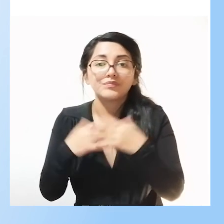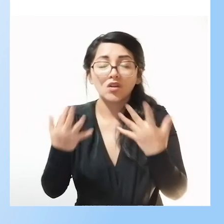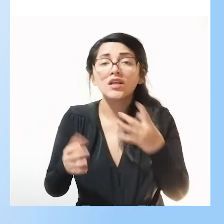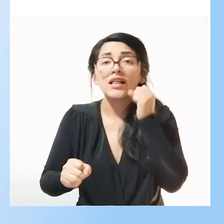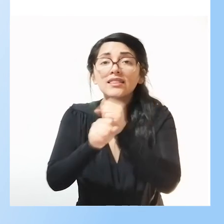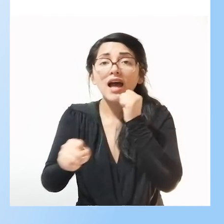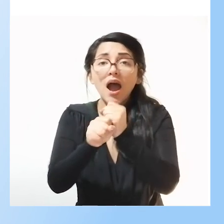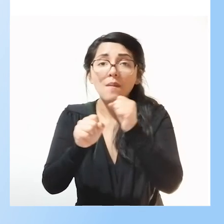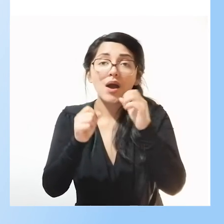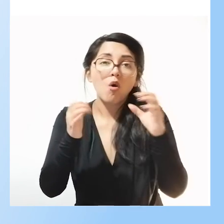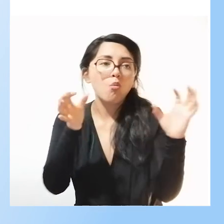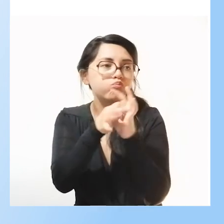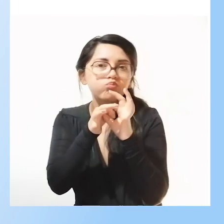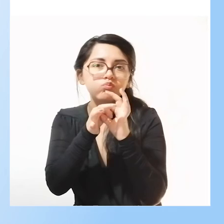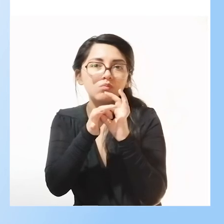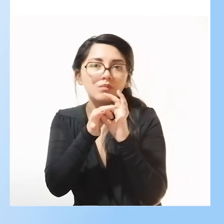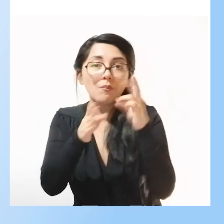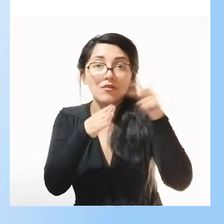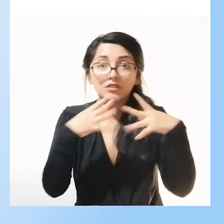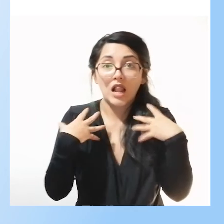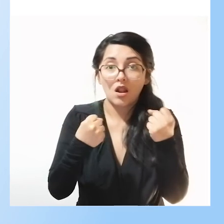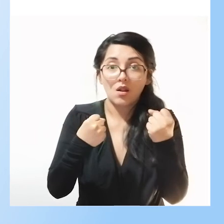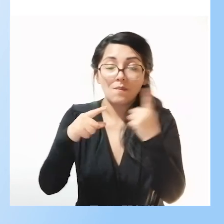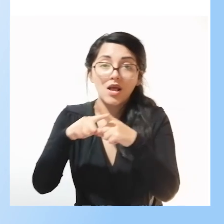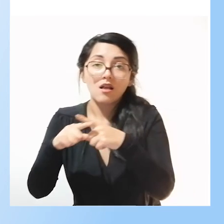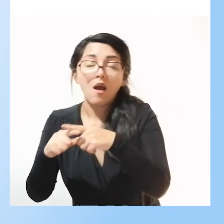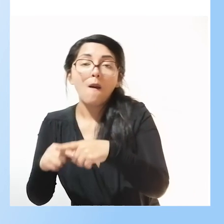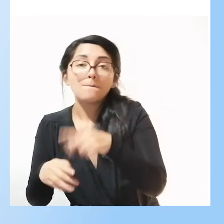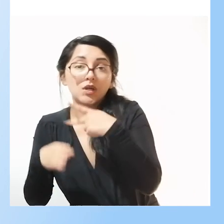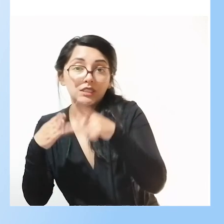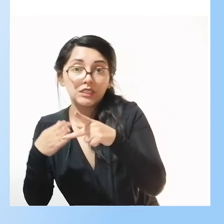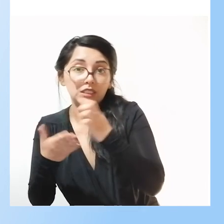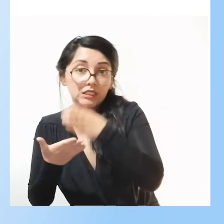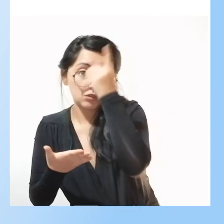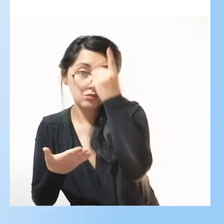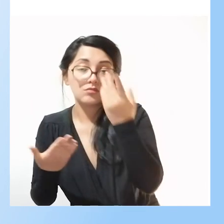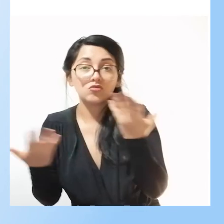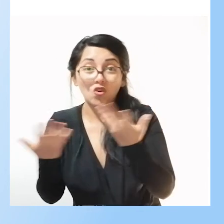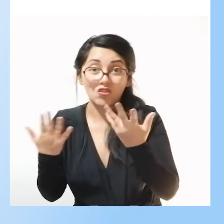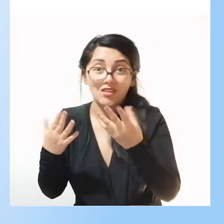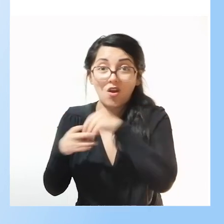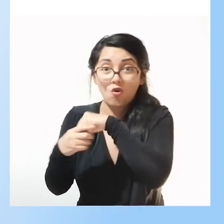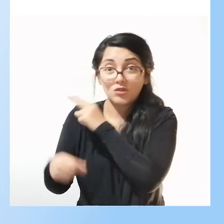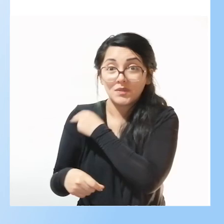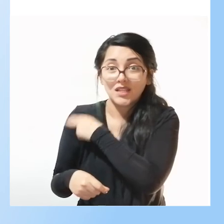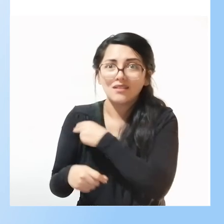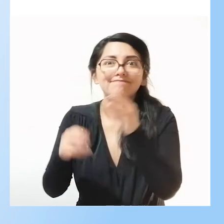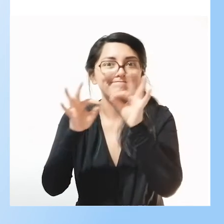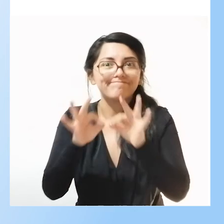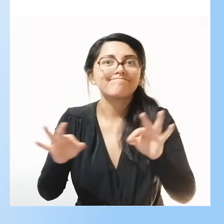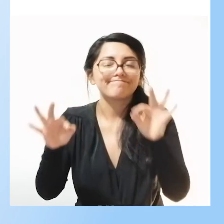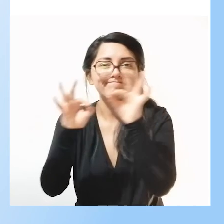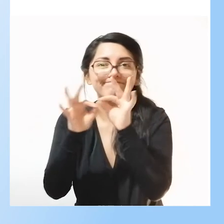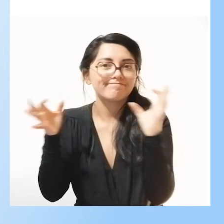conjunto entre profesionales sanitarios y profesionales de la educación, por ejemplo, en un hospital, es fundamental para que este